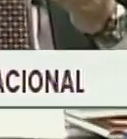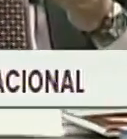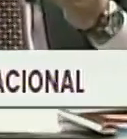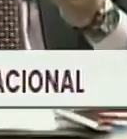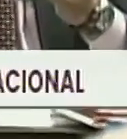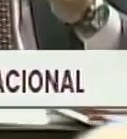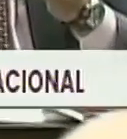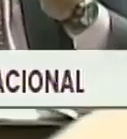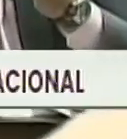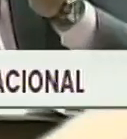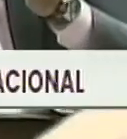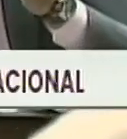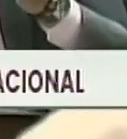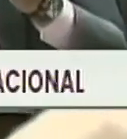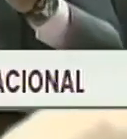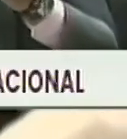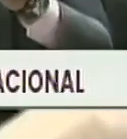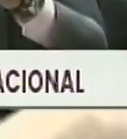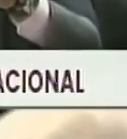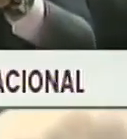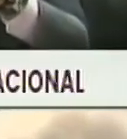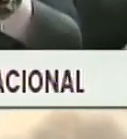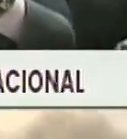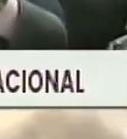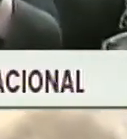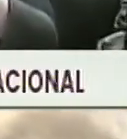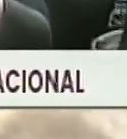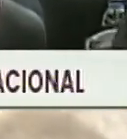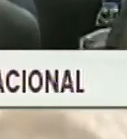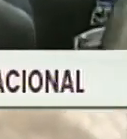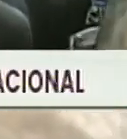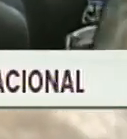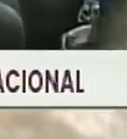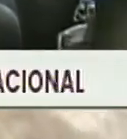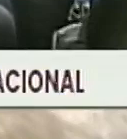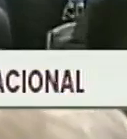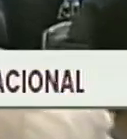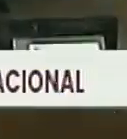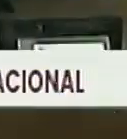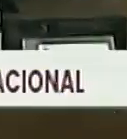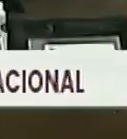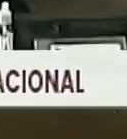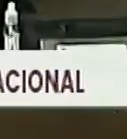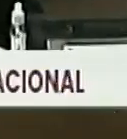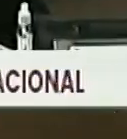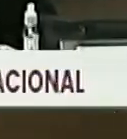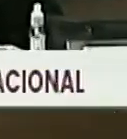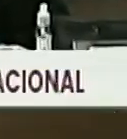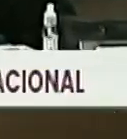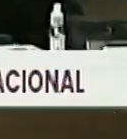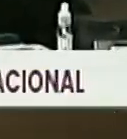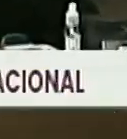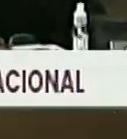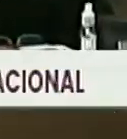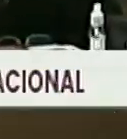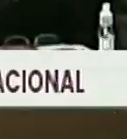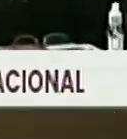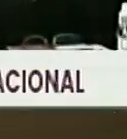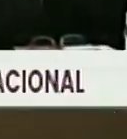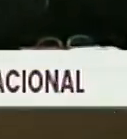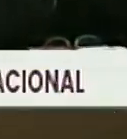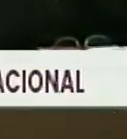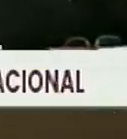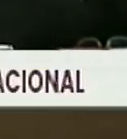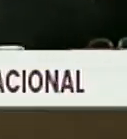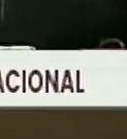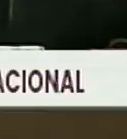Postulaciones Electorales, presidido por el diputado Giuseppe Alessandrello, y también bajo la vicepresidenta de presidencia de ese